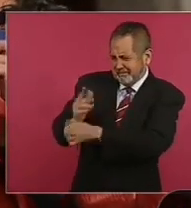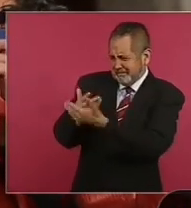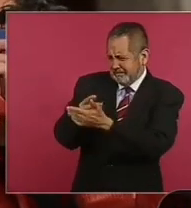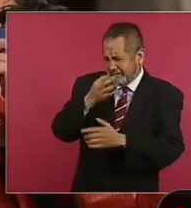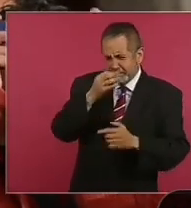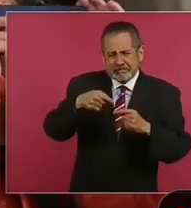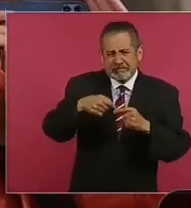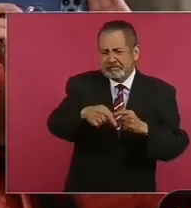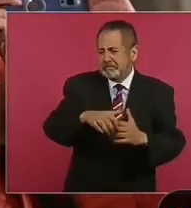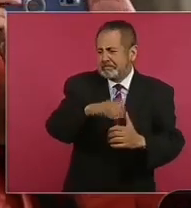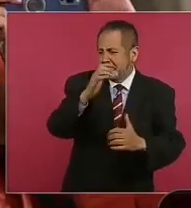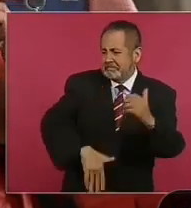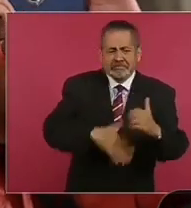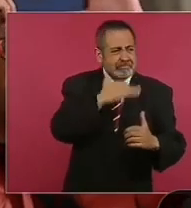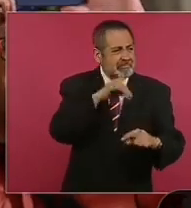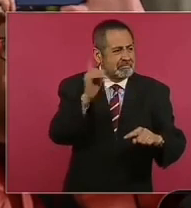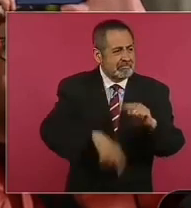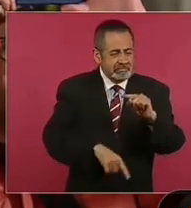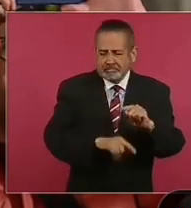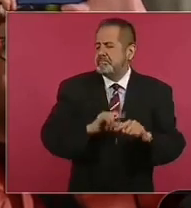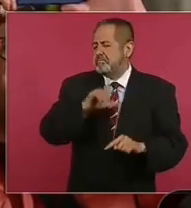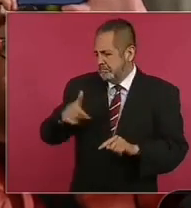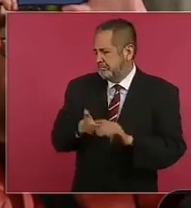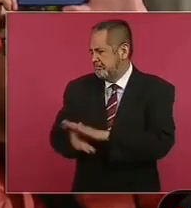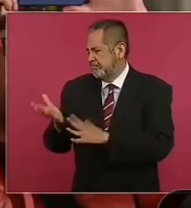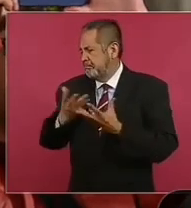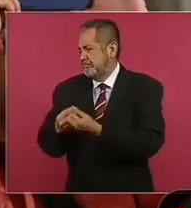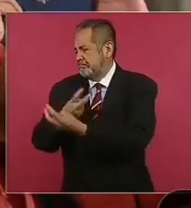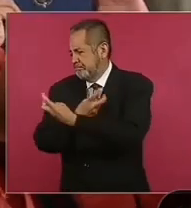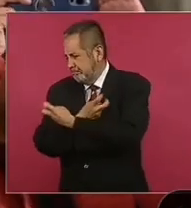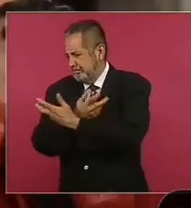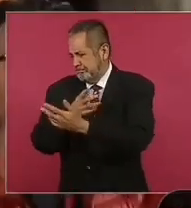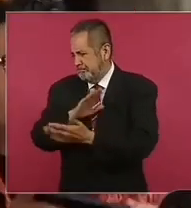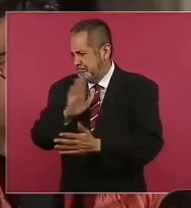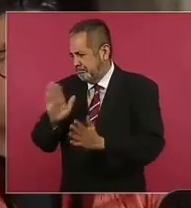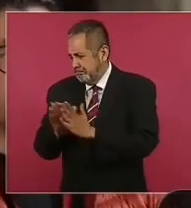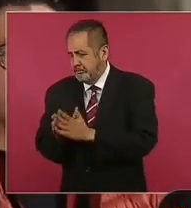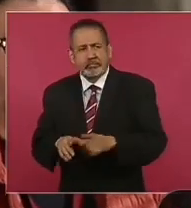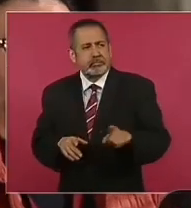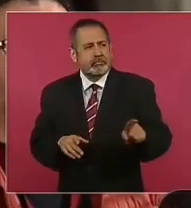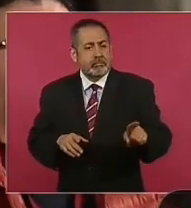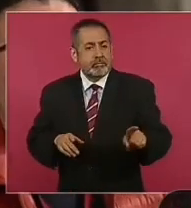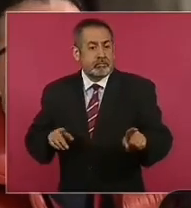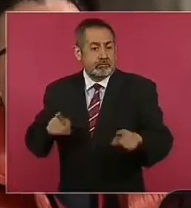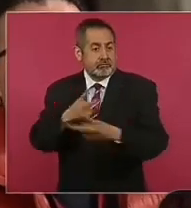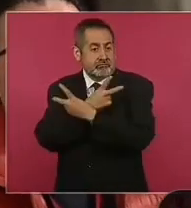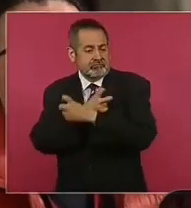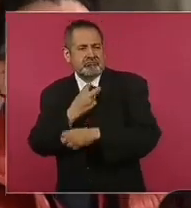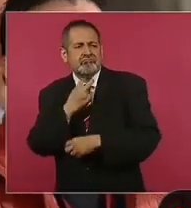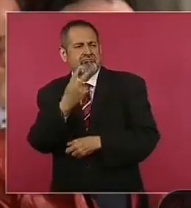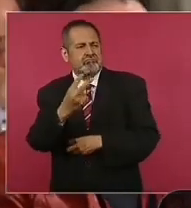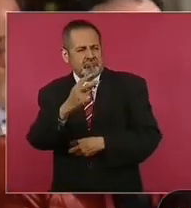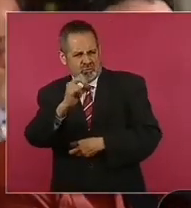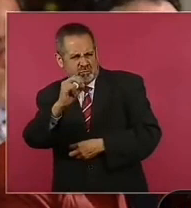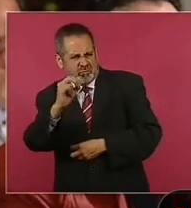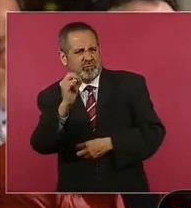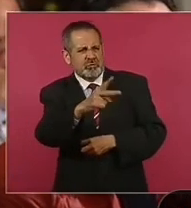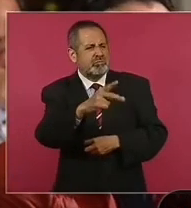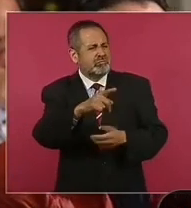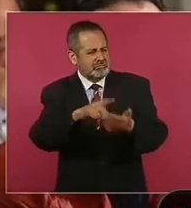la corrupción. La flaca le respondió con voz omnipotente: ok, te